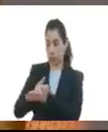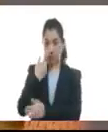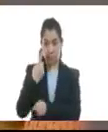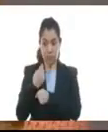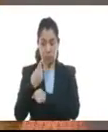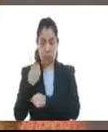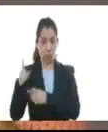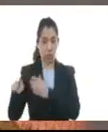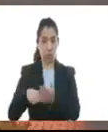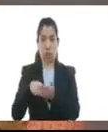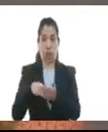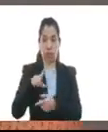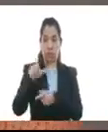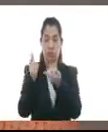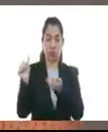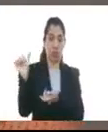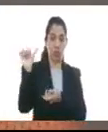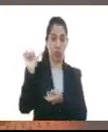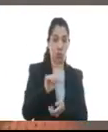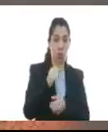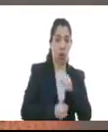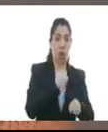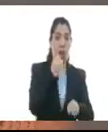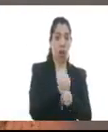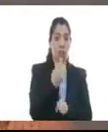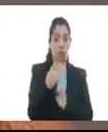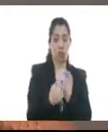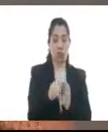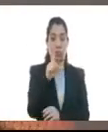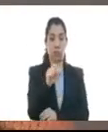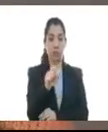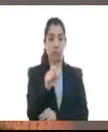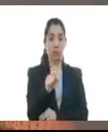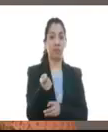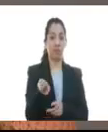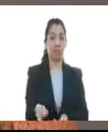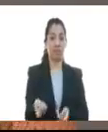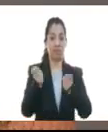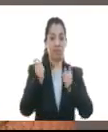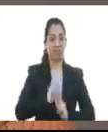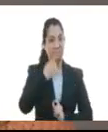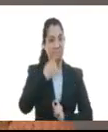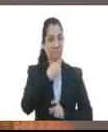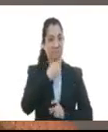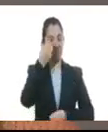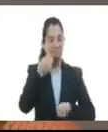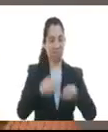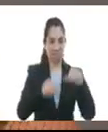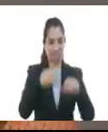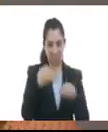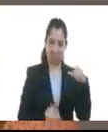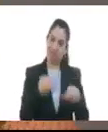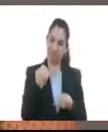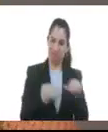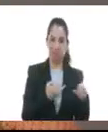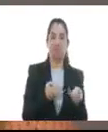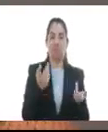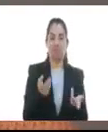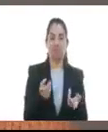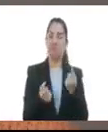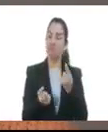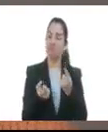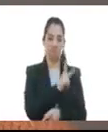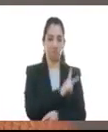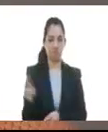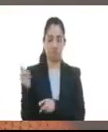haciendo llegar los trabajos. Entonces, de los 122 trabajos que se inscribieron a Rostros de la Discriminación este año,